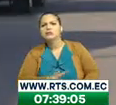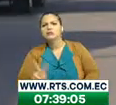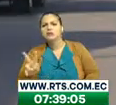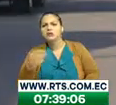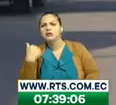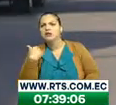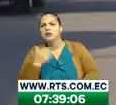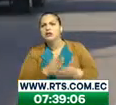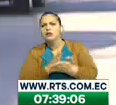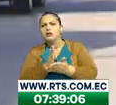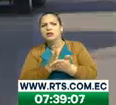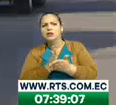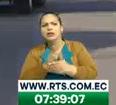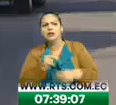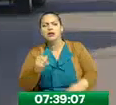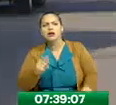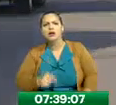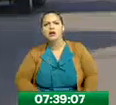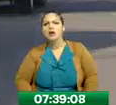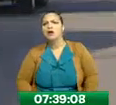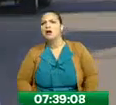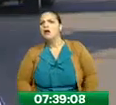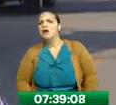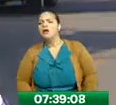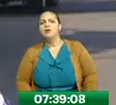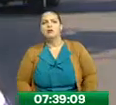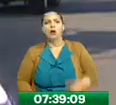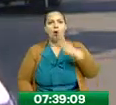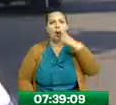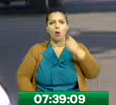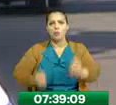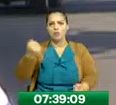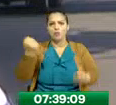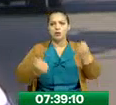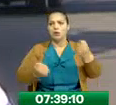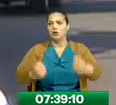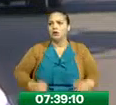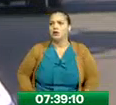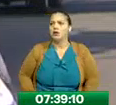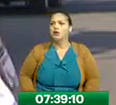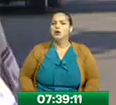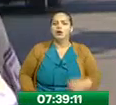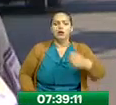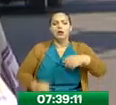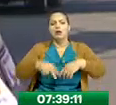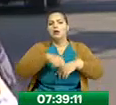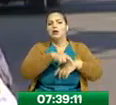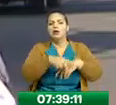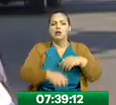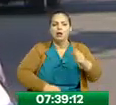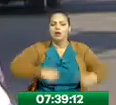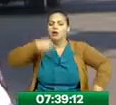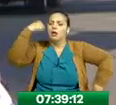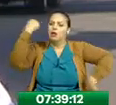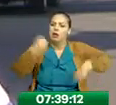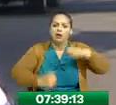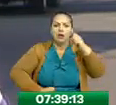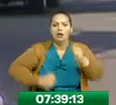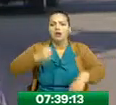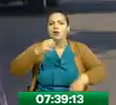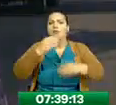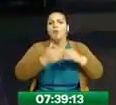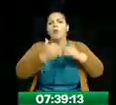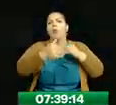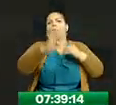en su desesperación, corre aproximadamente 4 cuadras donde cae en el escenario principal y lamentablemente